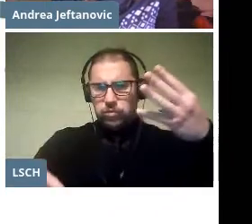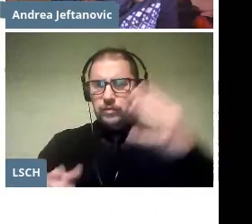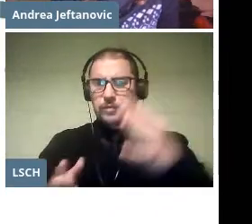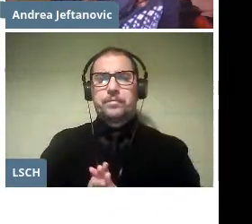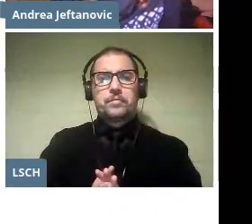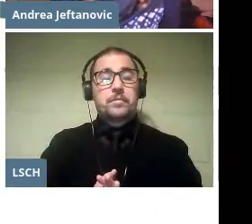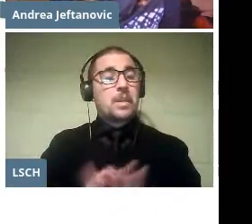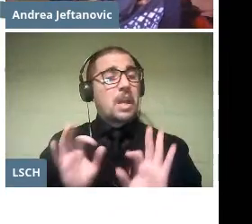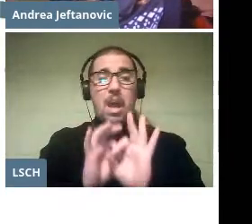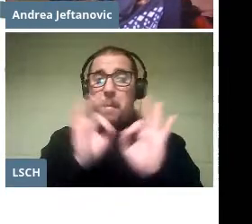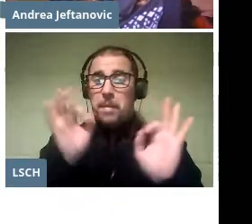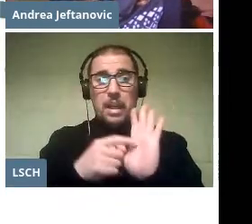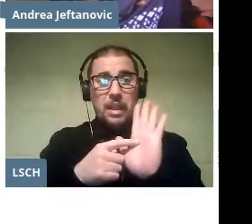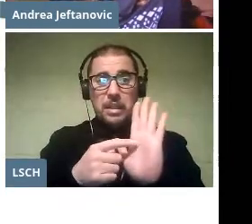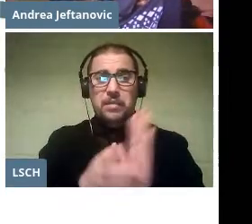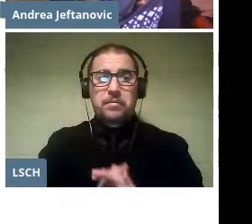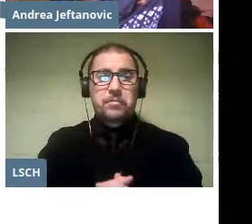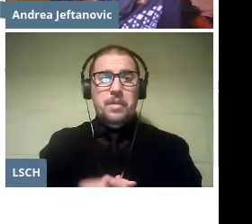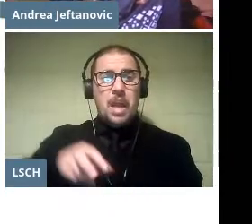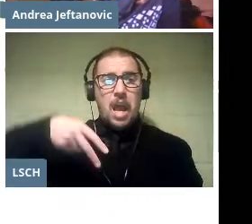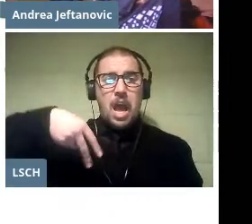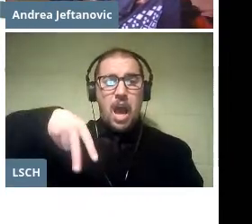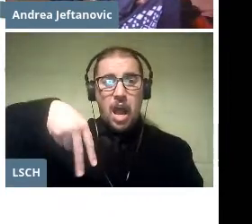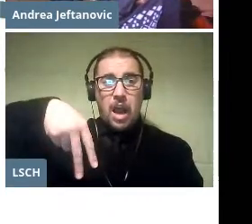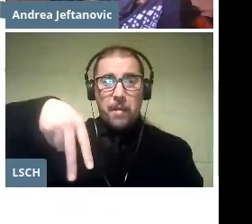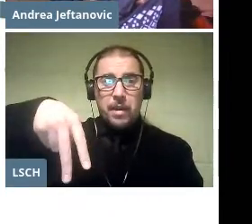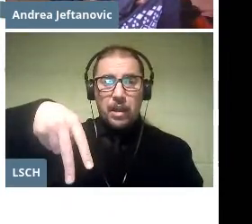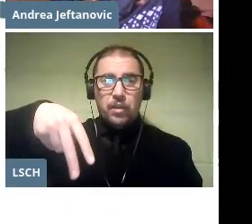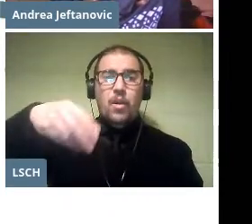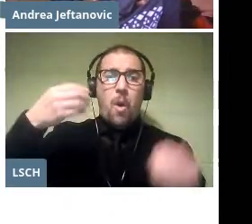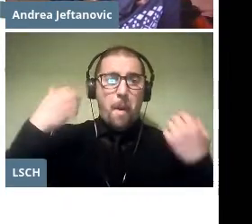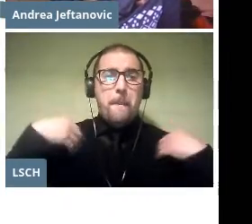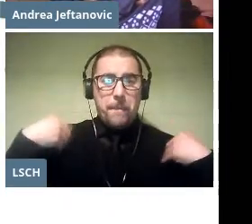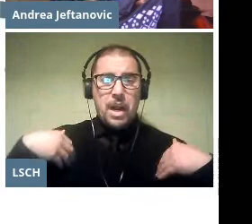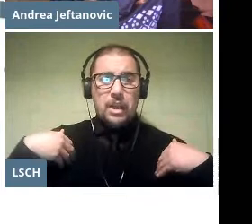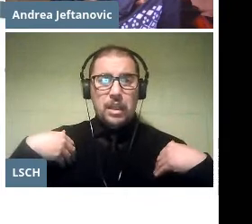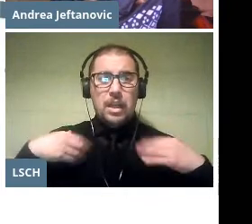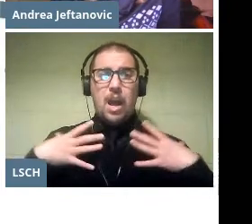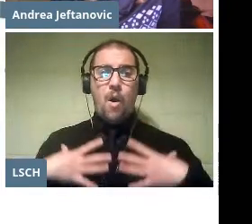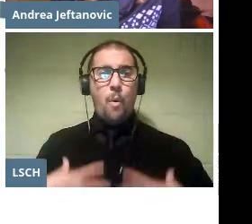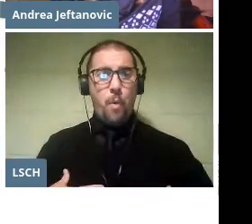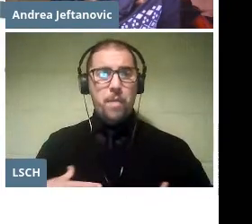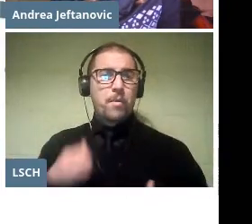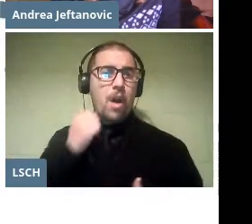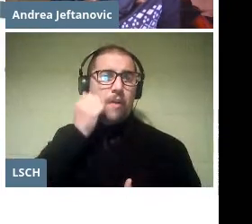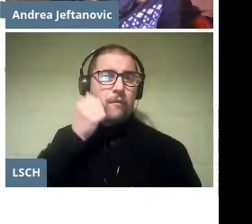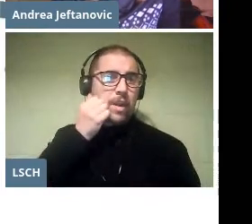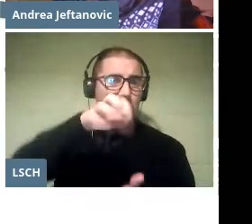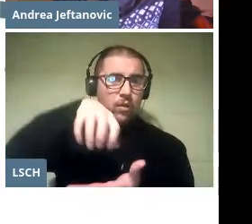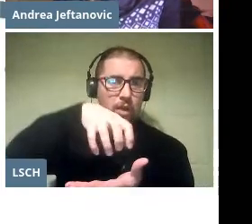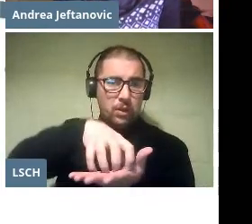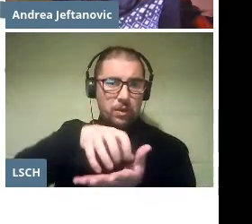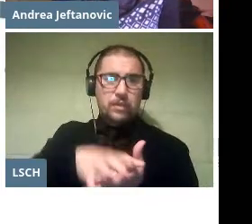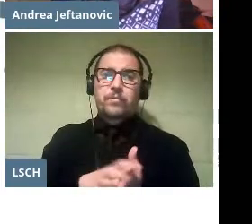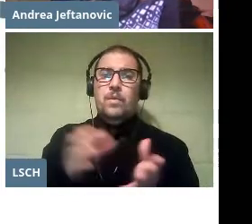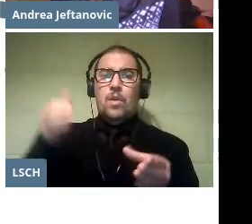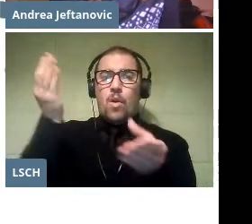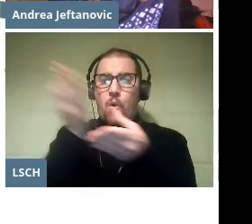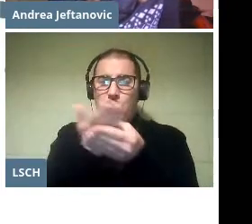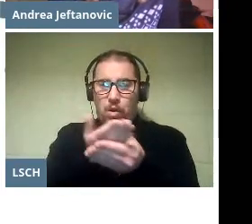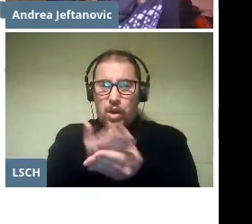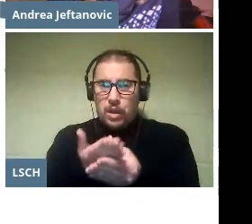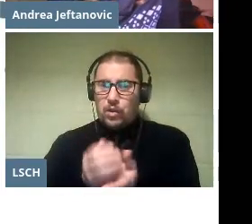Especial mención tiene Caminando, prácticas, corporalidades y afectos en la ciudad, una colección de